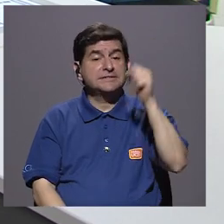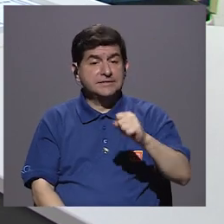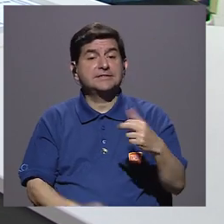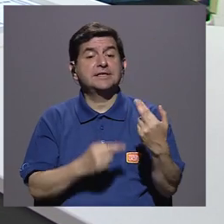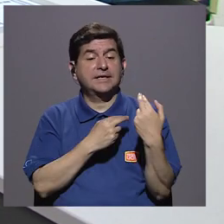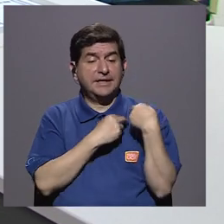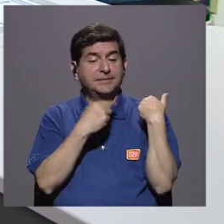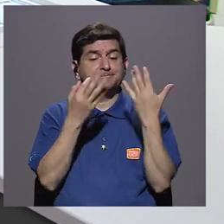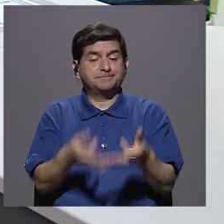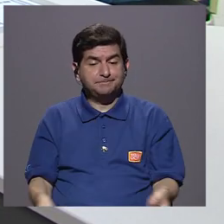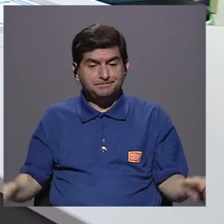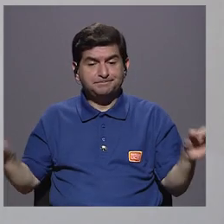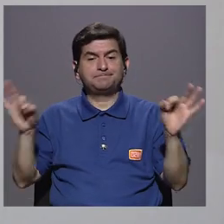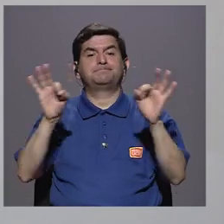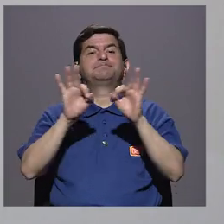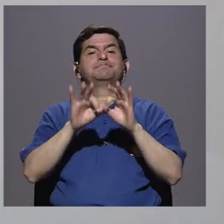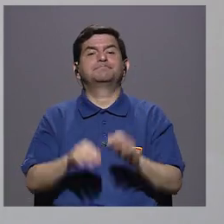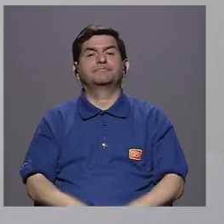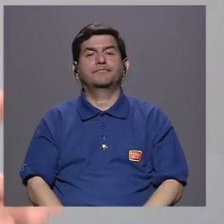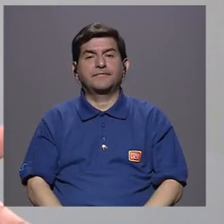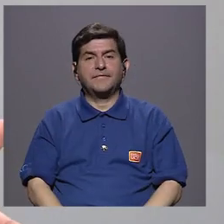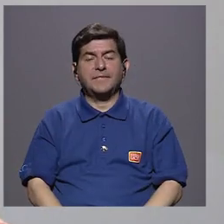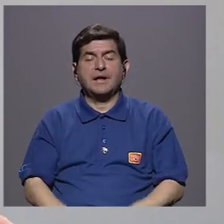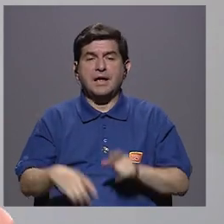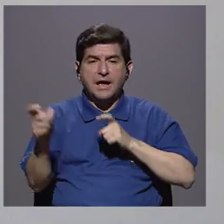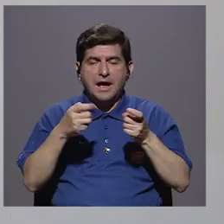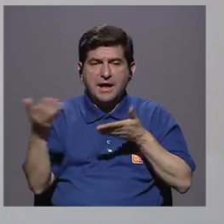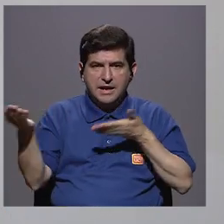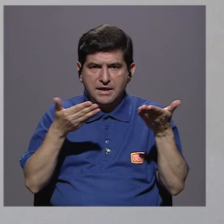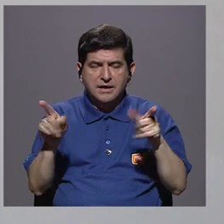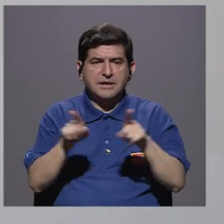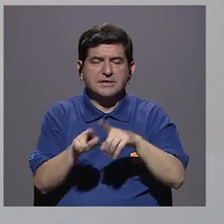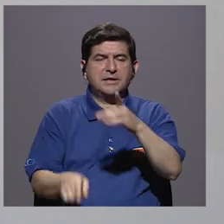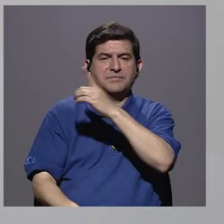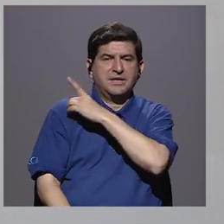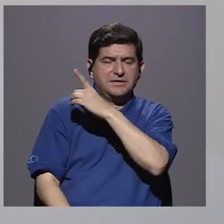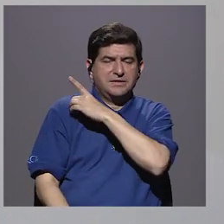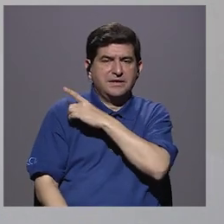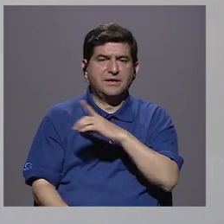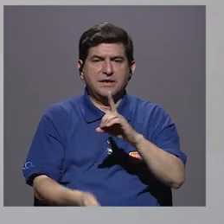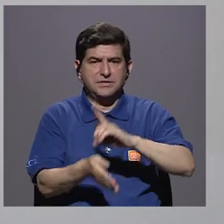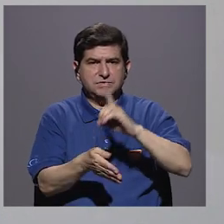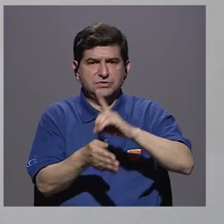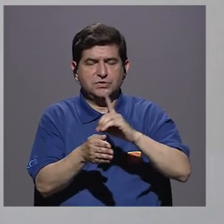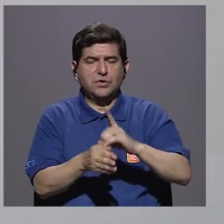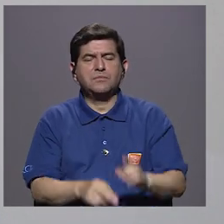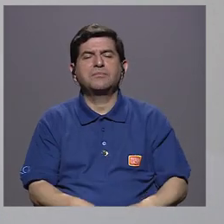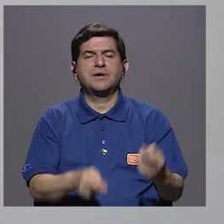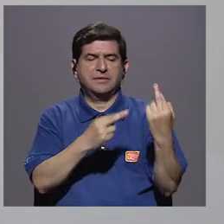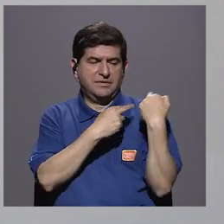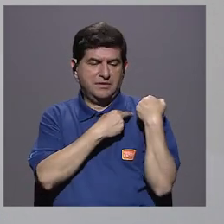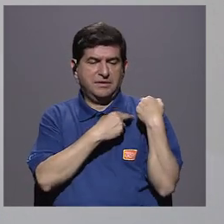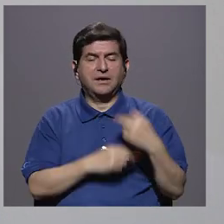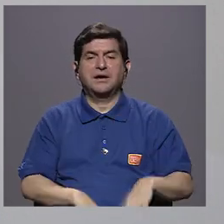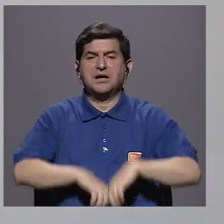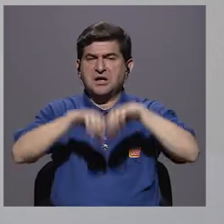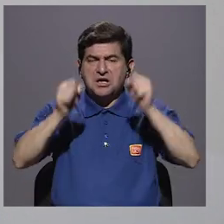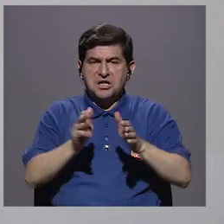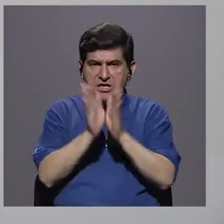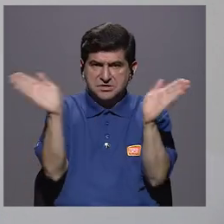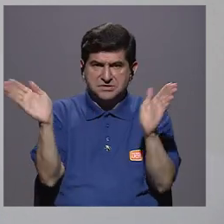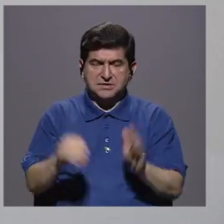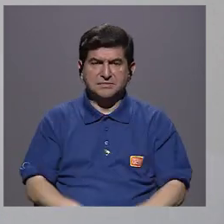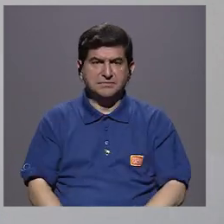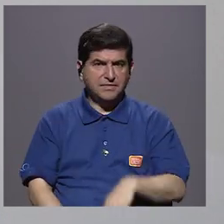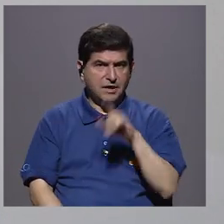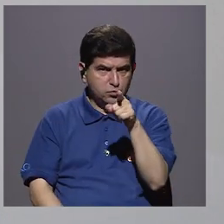es un deber muy importante que permea tanto a las contralorías de servicios como a las direcciones médicas, al sistema en general. Si